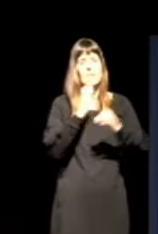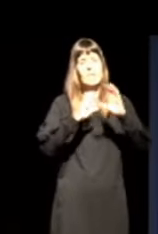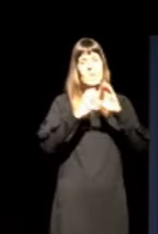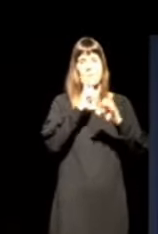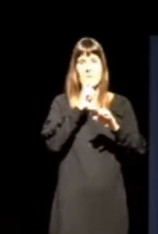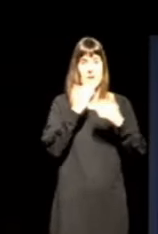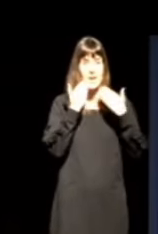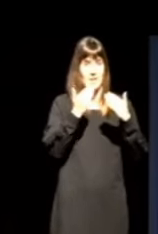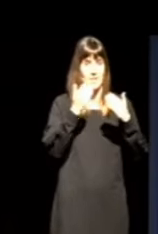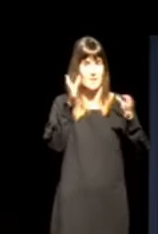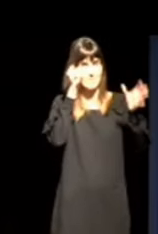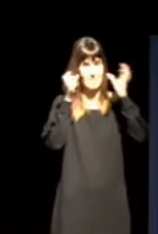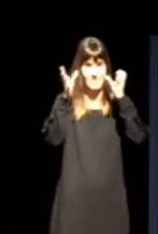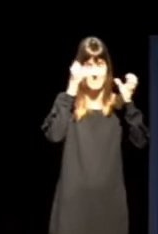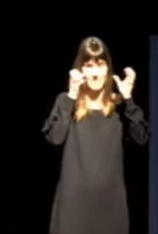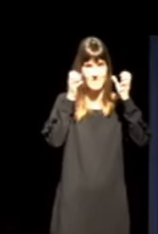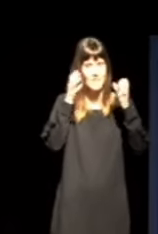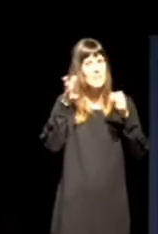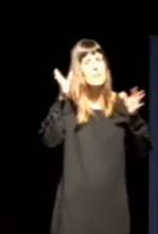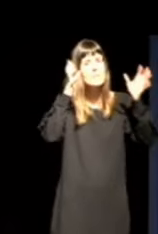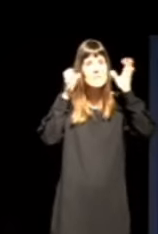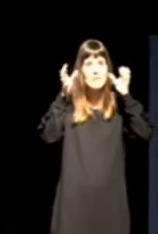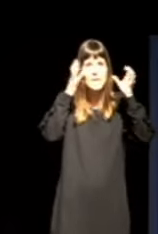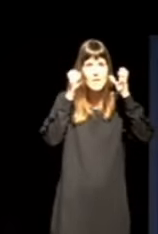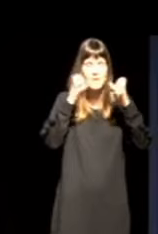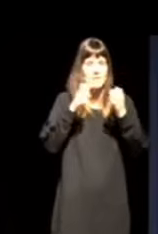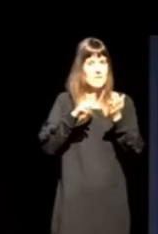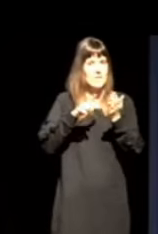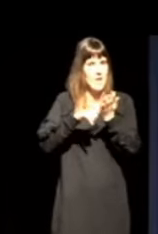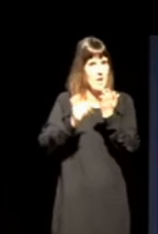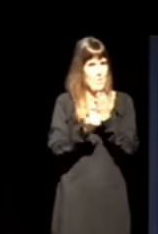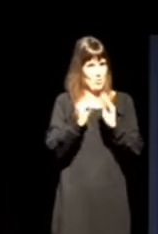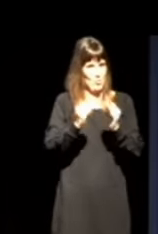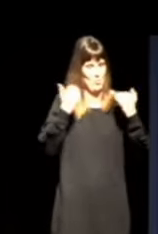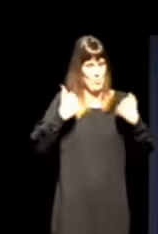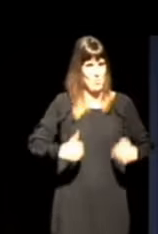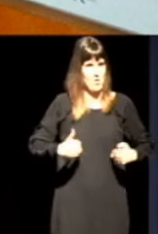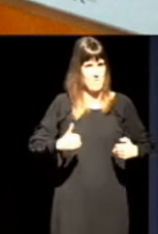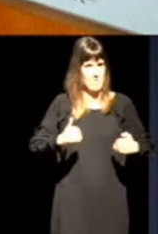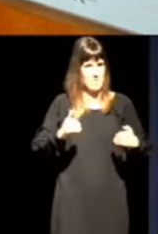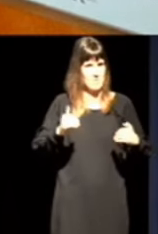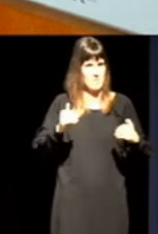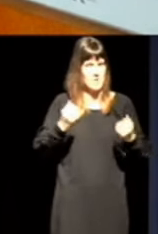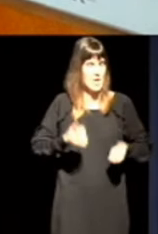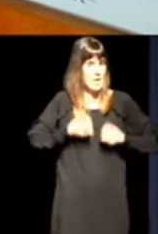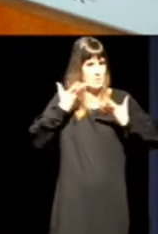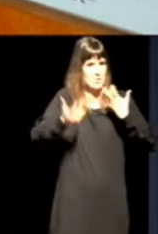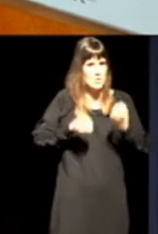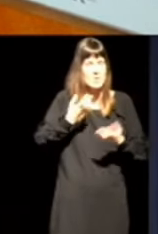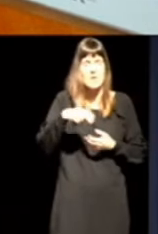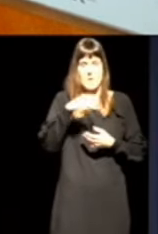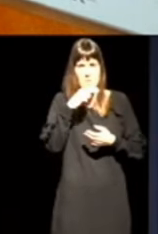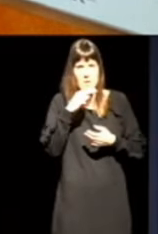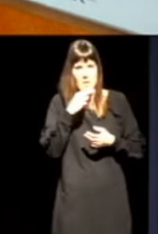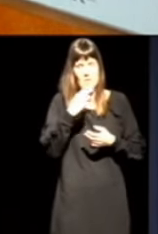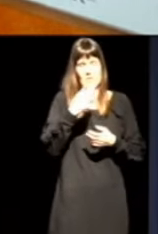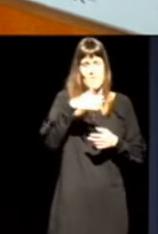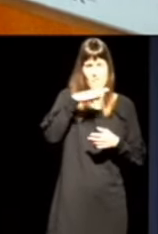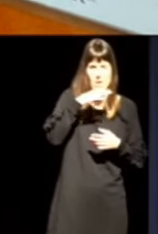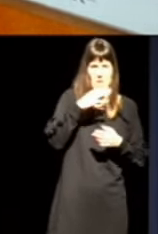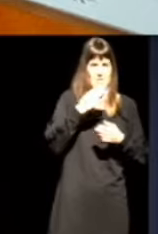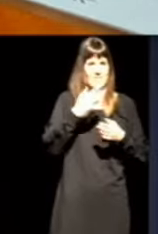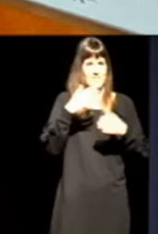través de los sentidos, a través del lenguaje del cuerpo. Cuando tiene miedo, está enfadado, está alegre, lo expresa con el lenguaje